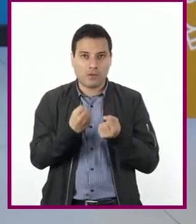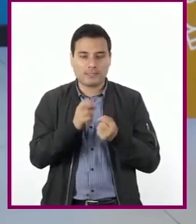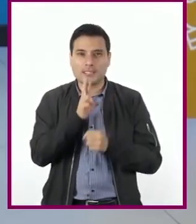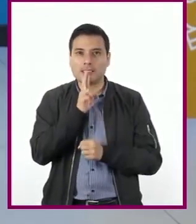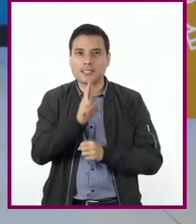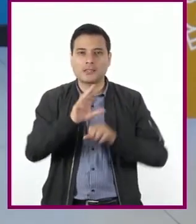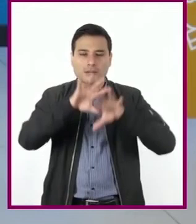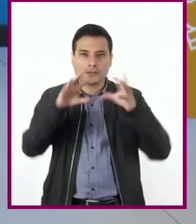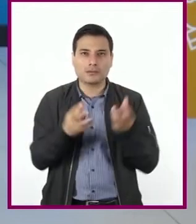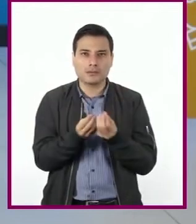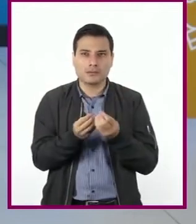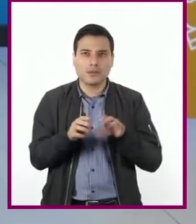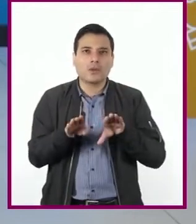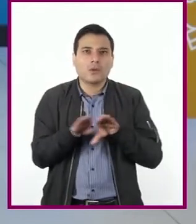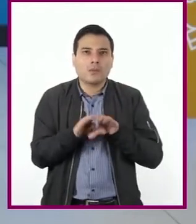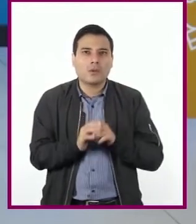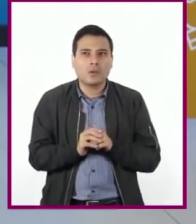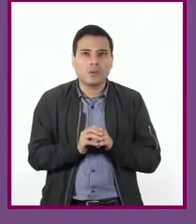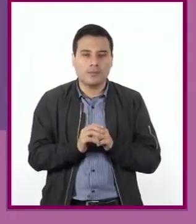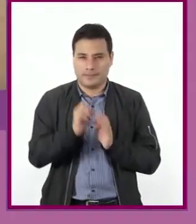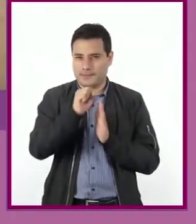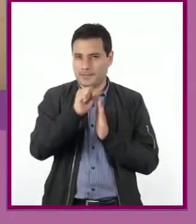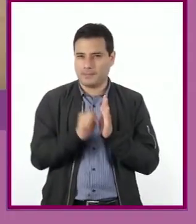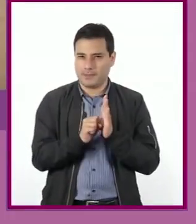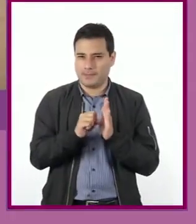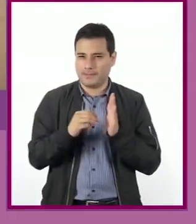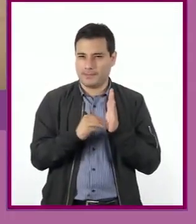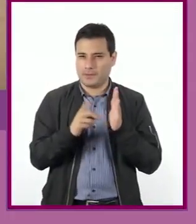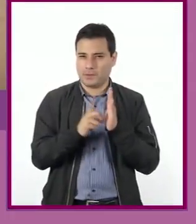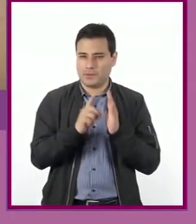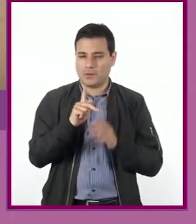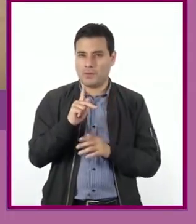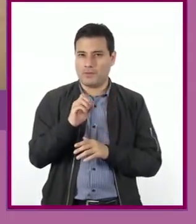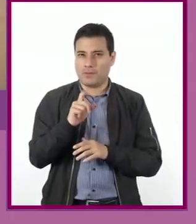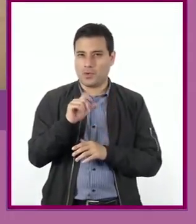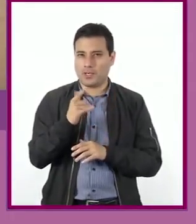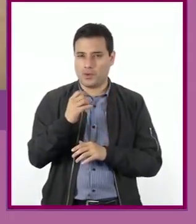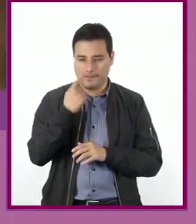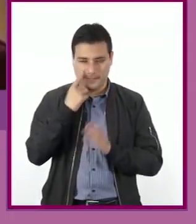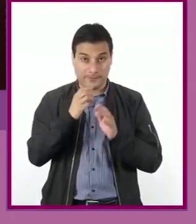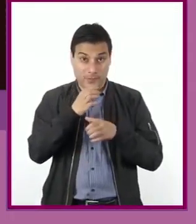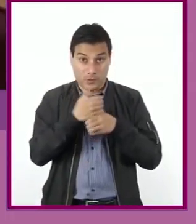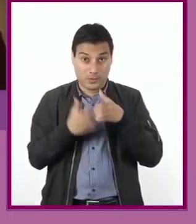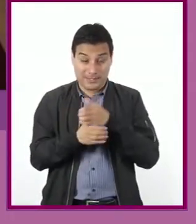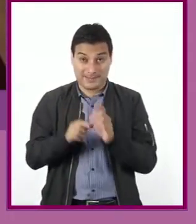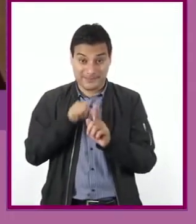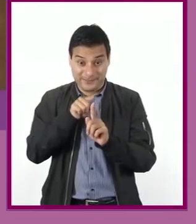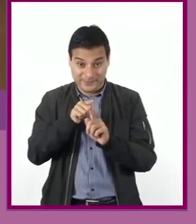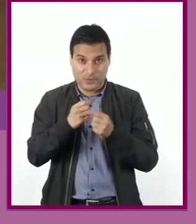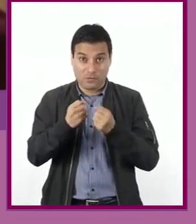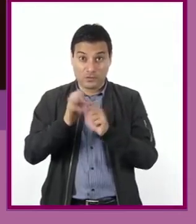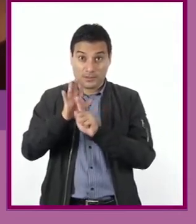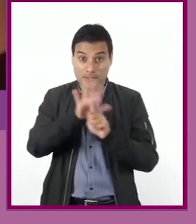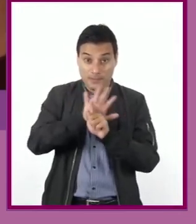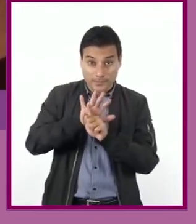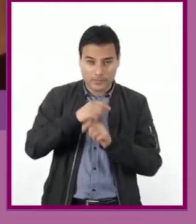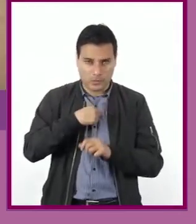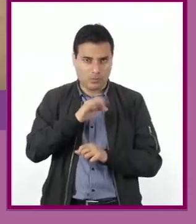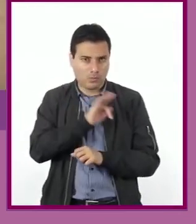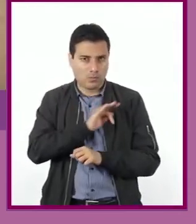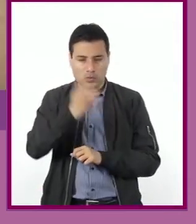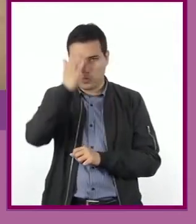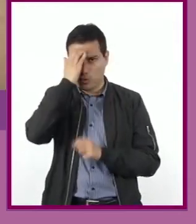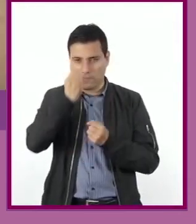el método del polígono. Cuando se ejercen varias fuerzas sobre un cuerpo, se puede conocer el efecto total de dichas